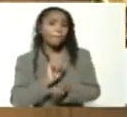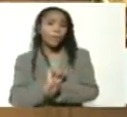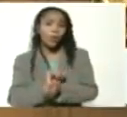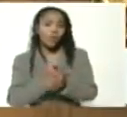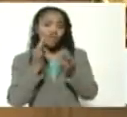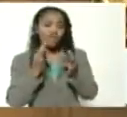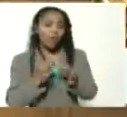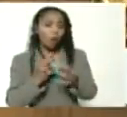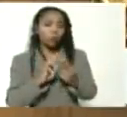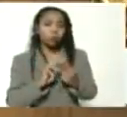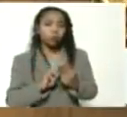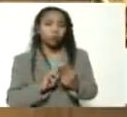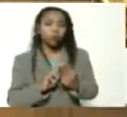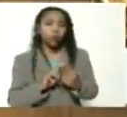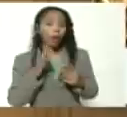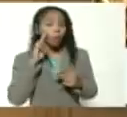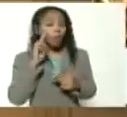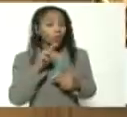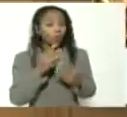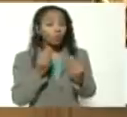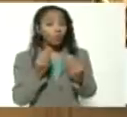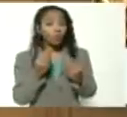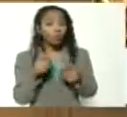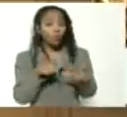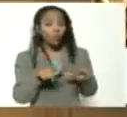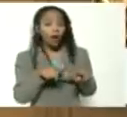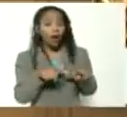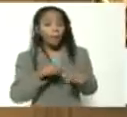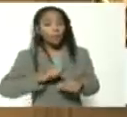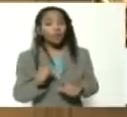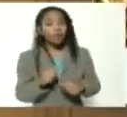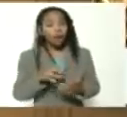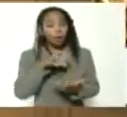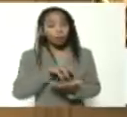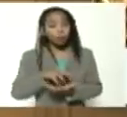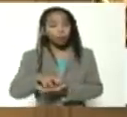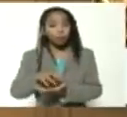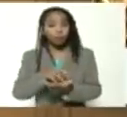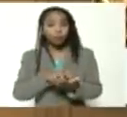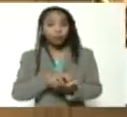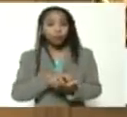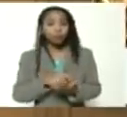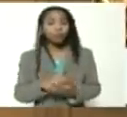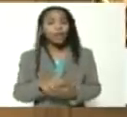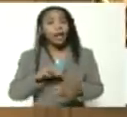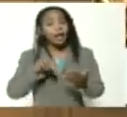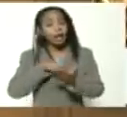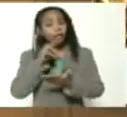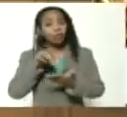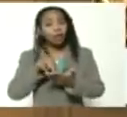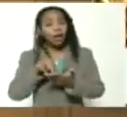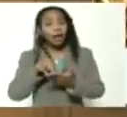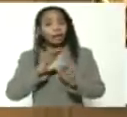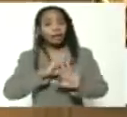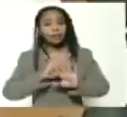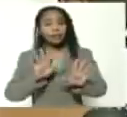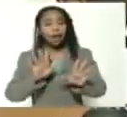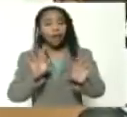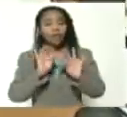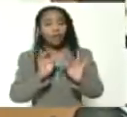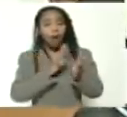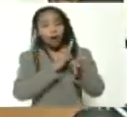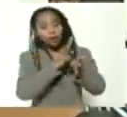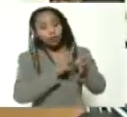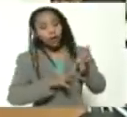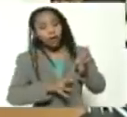formalmente conocidos. Hemos visto cómo muchas estaciones de policía regionales y nacionales ya tienen de manera estructural